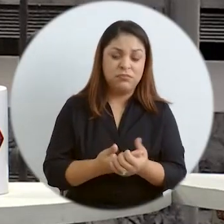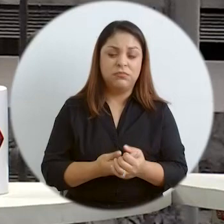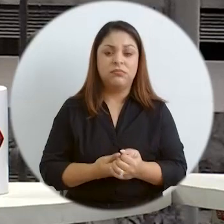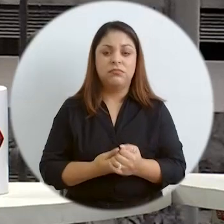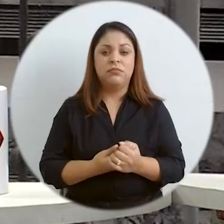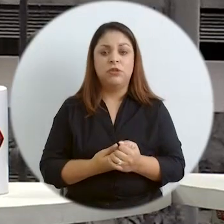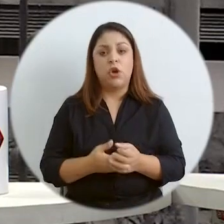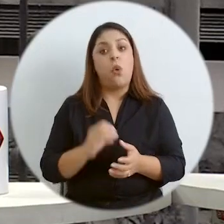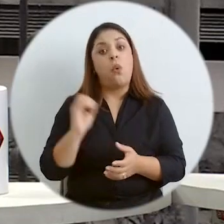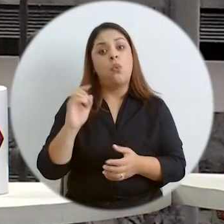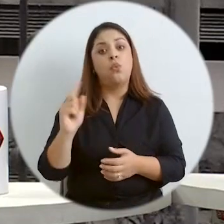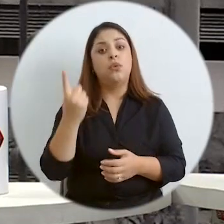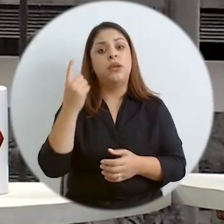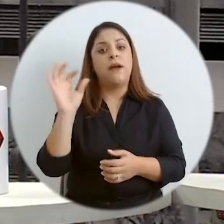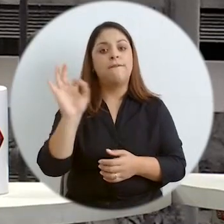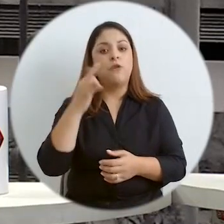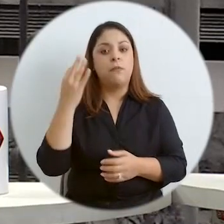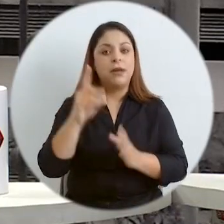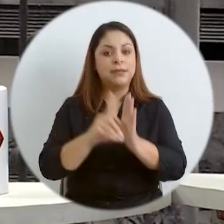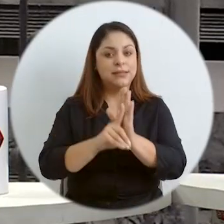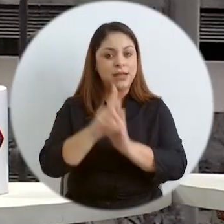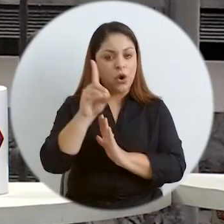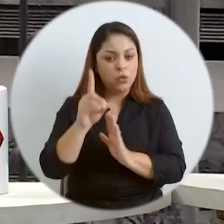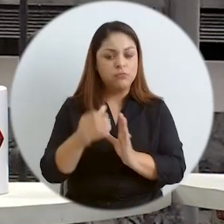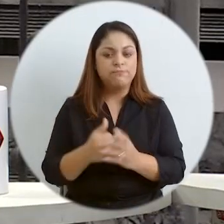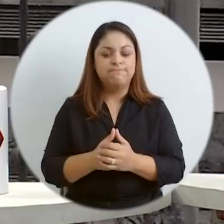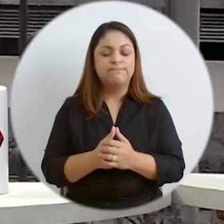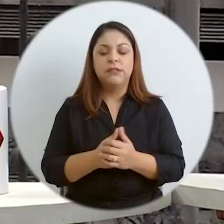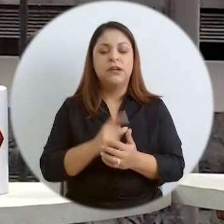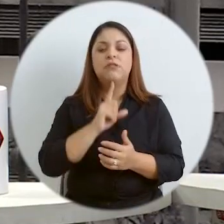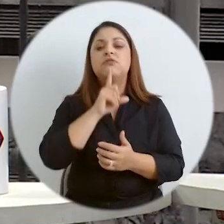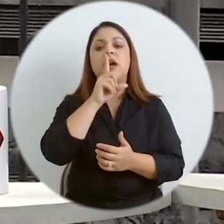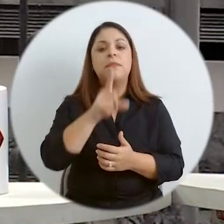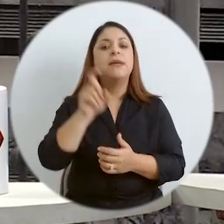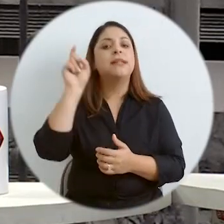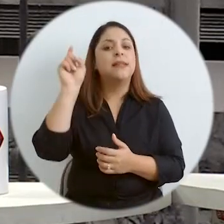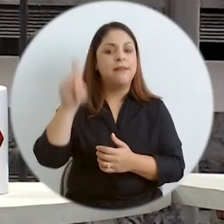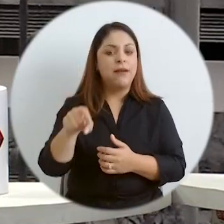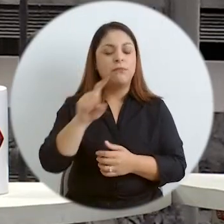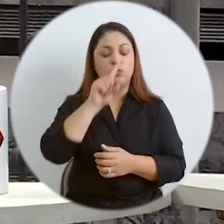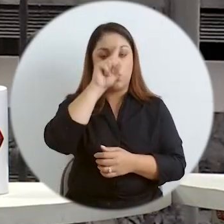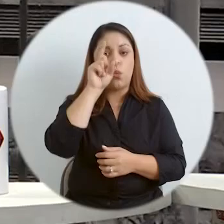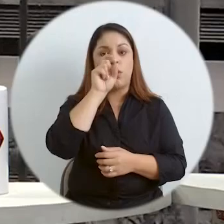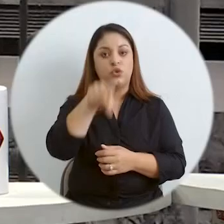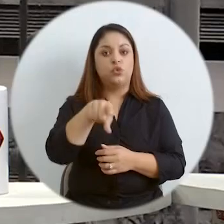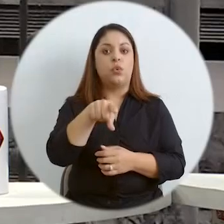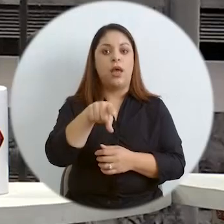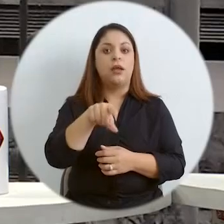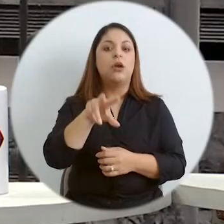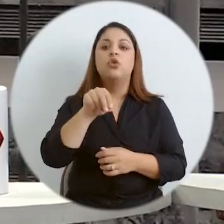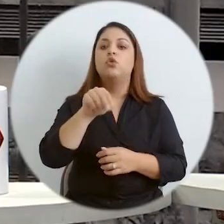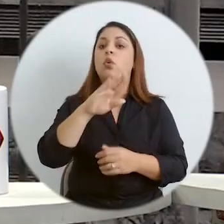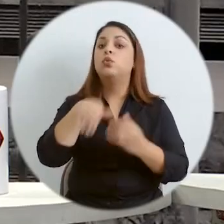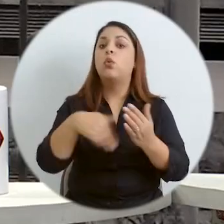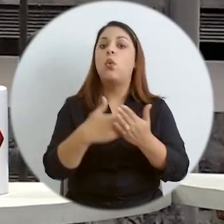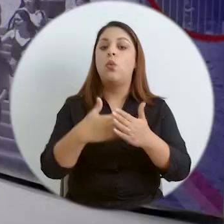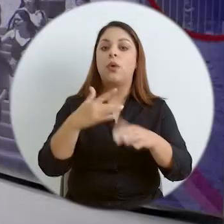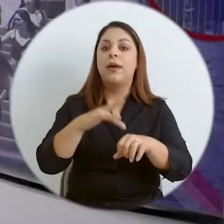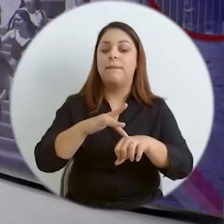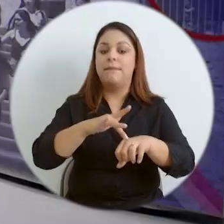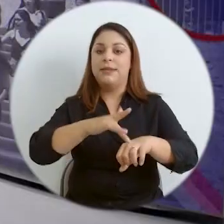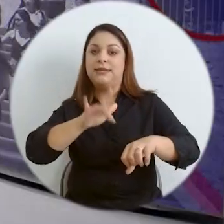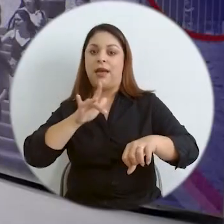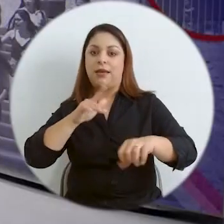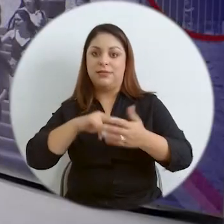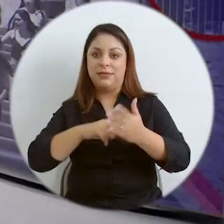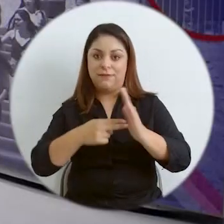va a ser la única forma de desarrollo. Y realmente tenemos que empezar por hacer ese tipo de cuestionamiento, ¿verdad? No todo lo que brilla es oro. ¿Qué hacemos